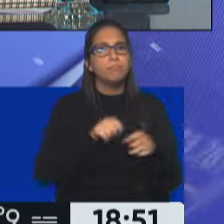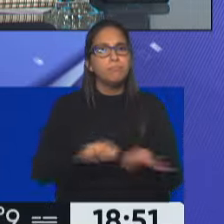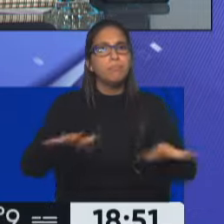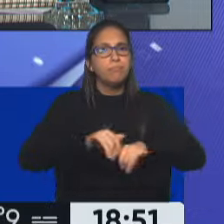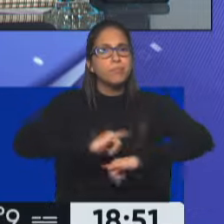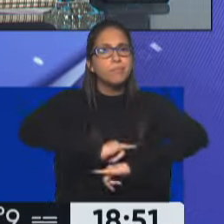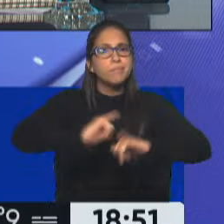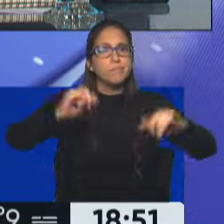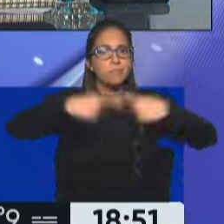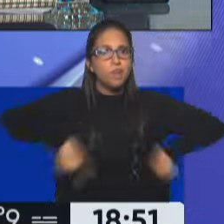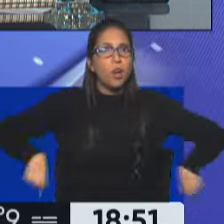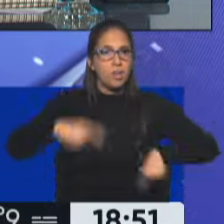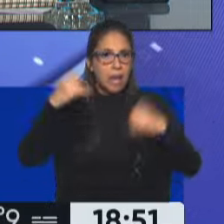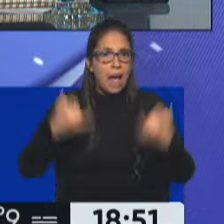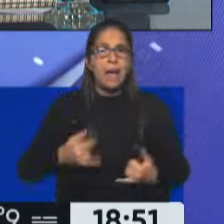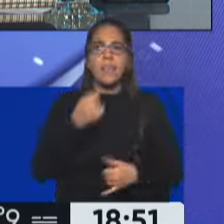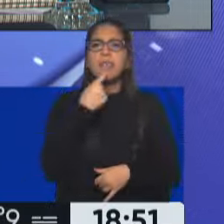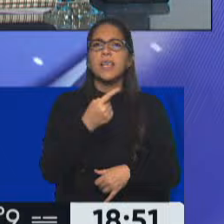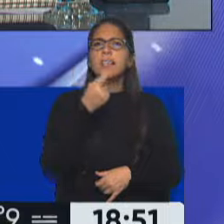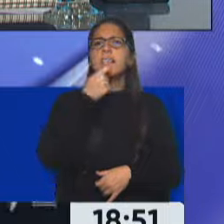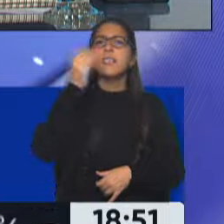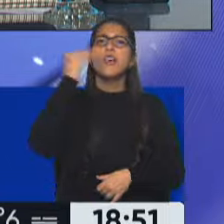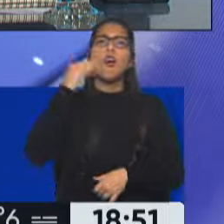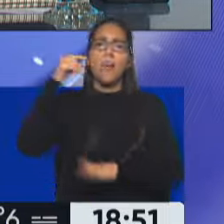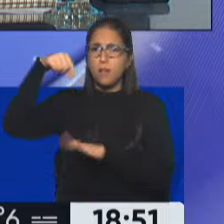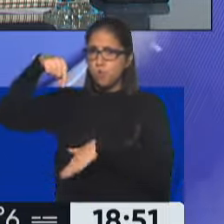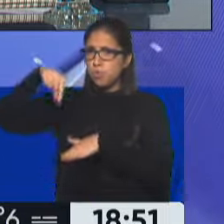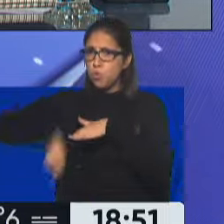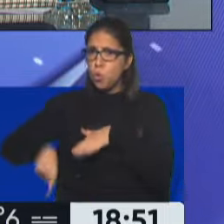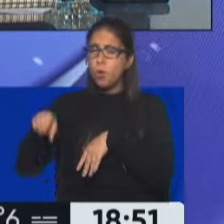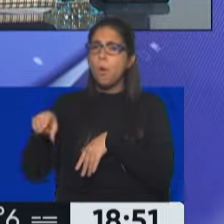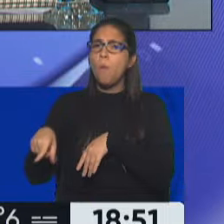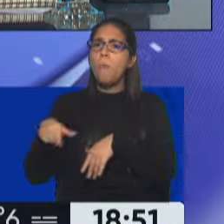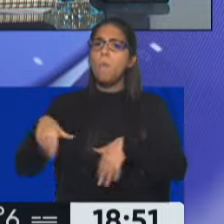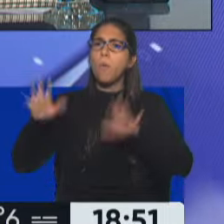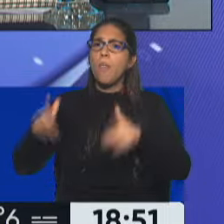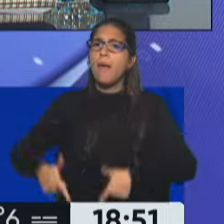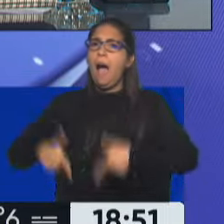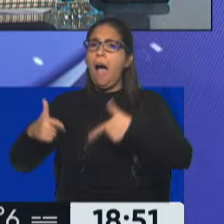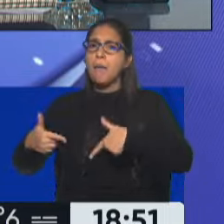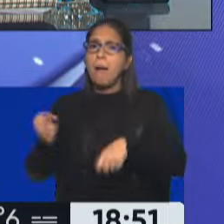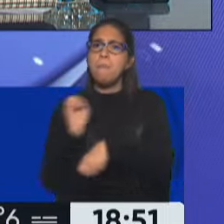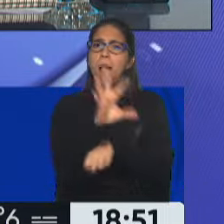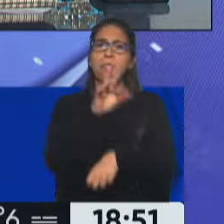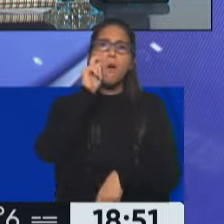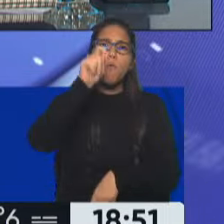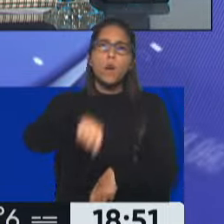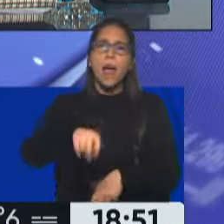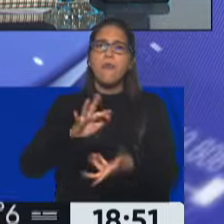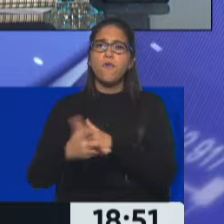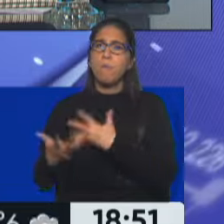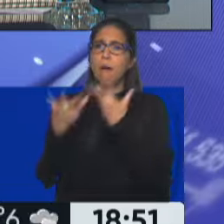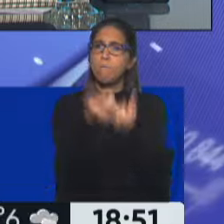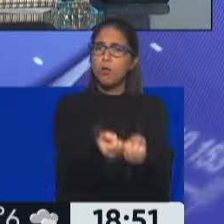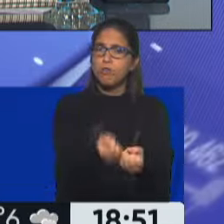medios que planteaban si Corea del Sur puede llegar a enviar armas a la guerra en Ucrania, justamente después de que